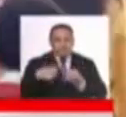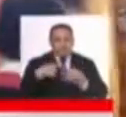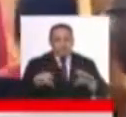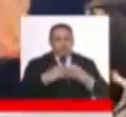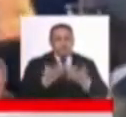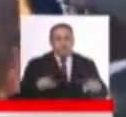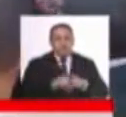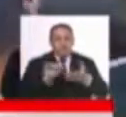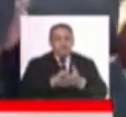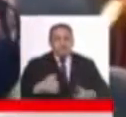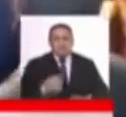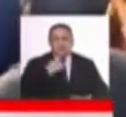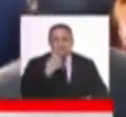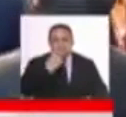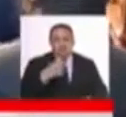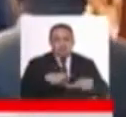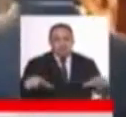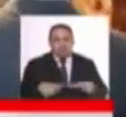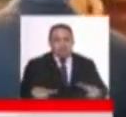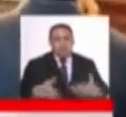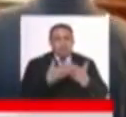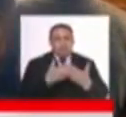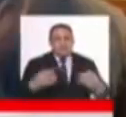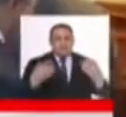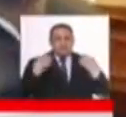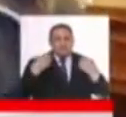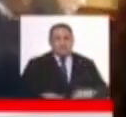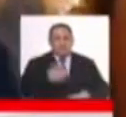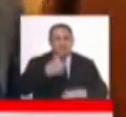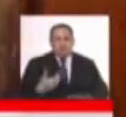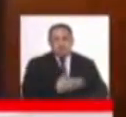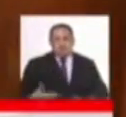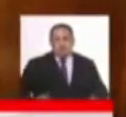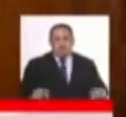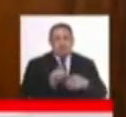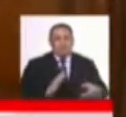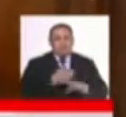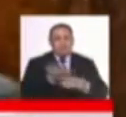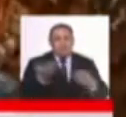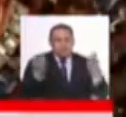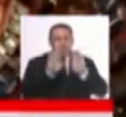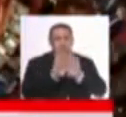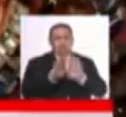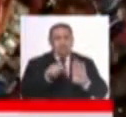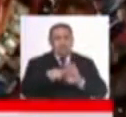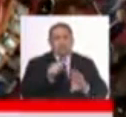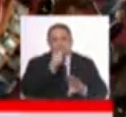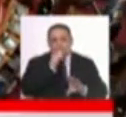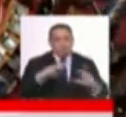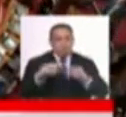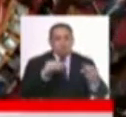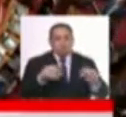esperemos qué nos propone, si un adelanto de elecciones o una continuación del gobierno. Esperemos que sea